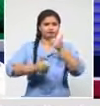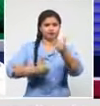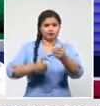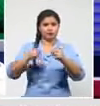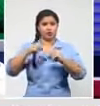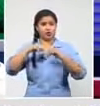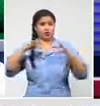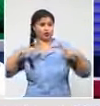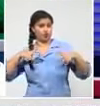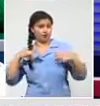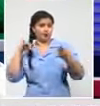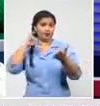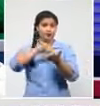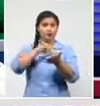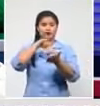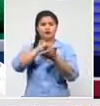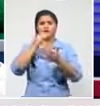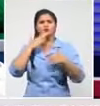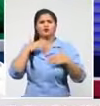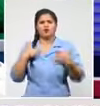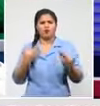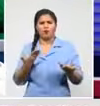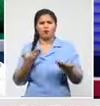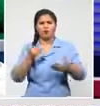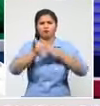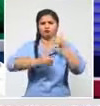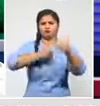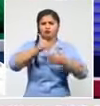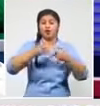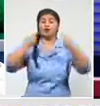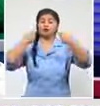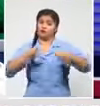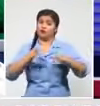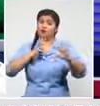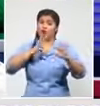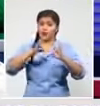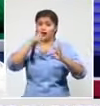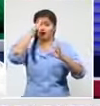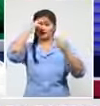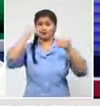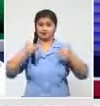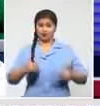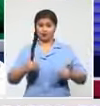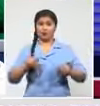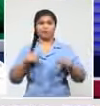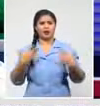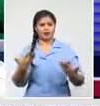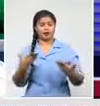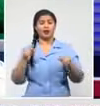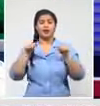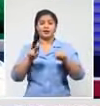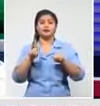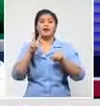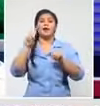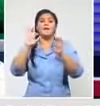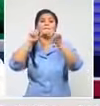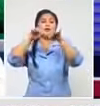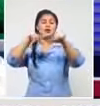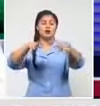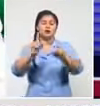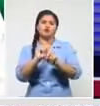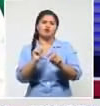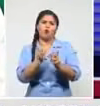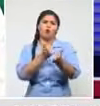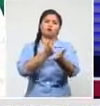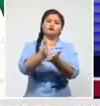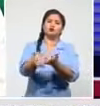nos debemos y nos tenemos que proteger para que realmente la transmisión no se produzca, porque caso